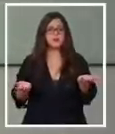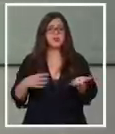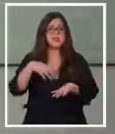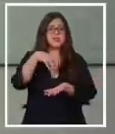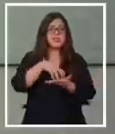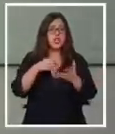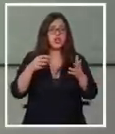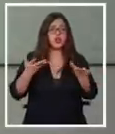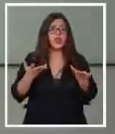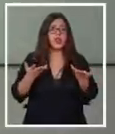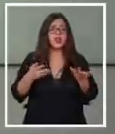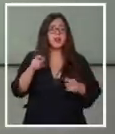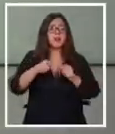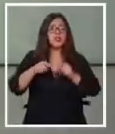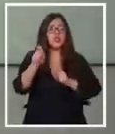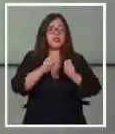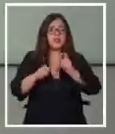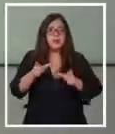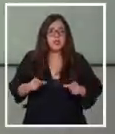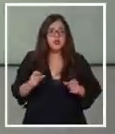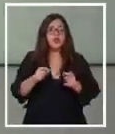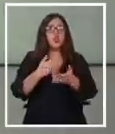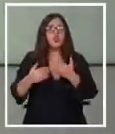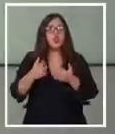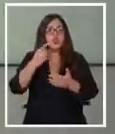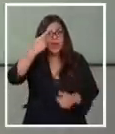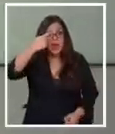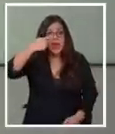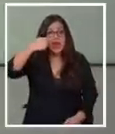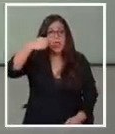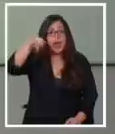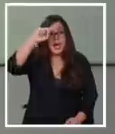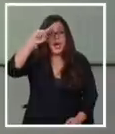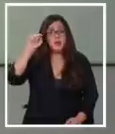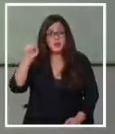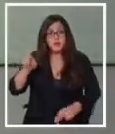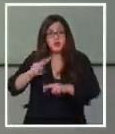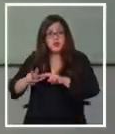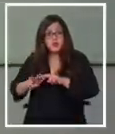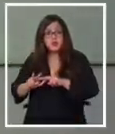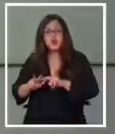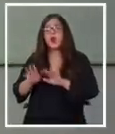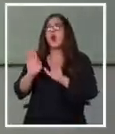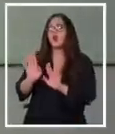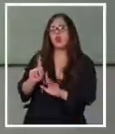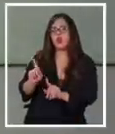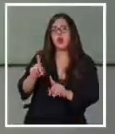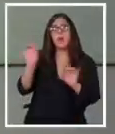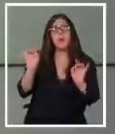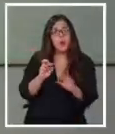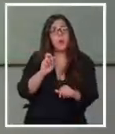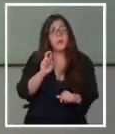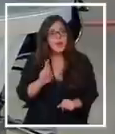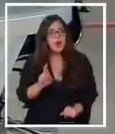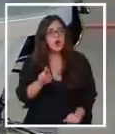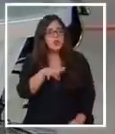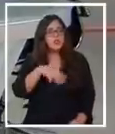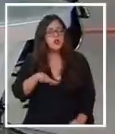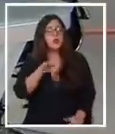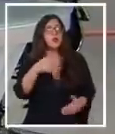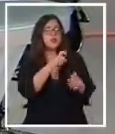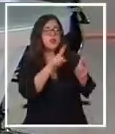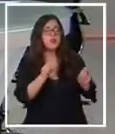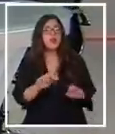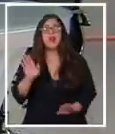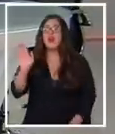oncológico en calama entonces se va a solucionar sólo por esto pero puede mejorarse la situación porque eso es ofrecerles la